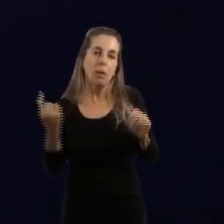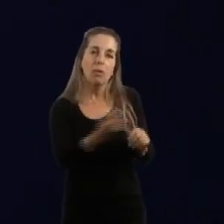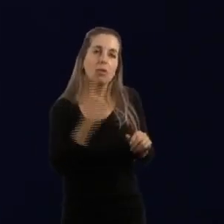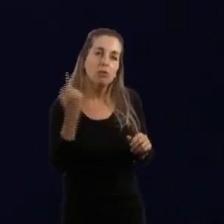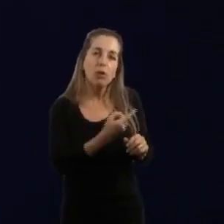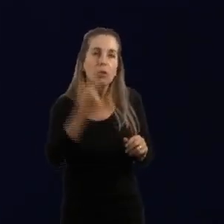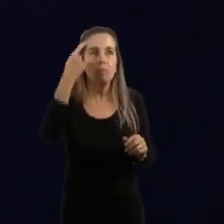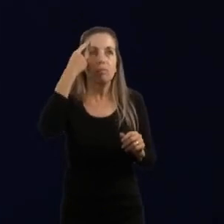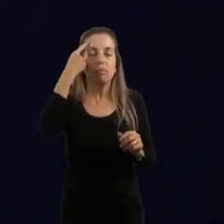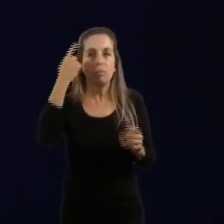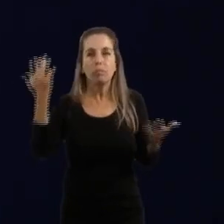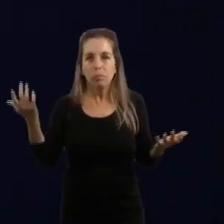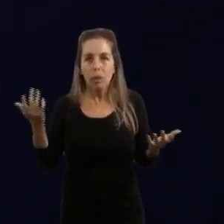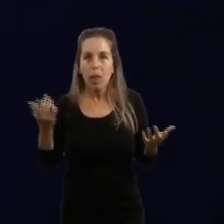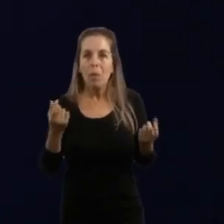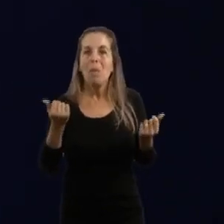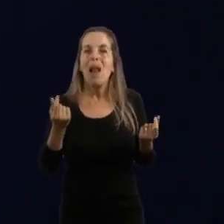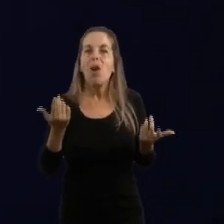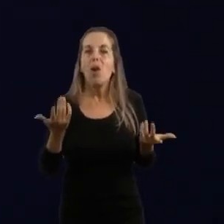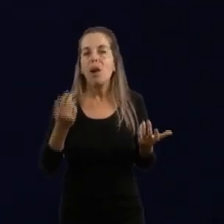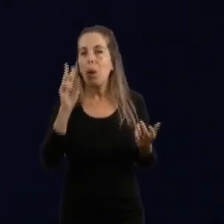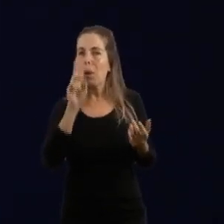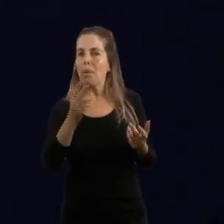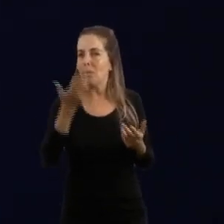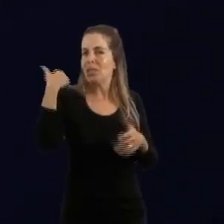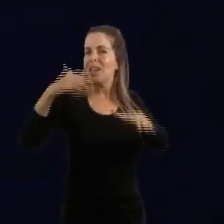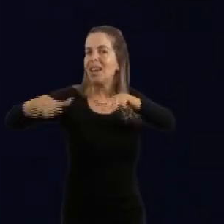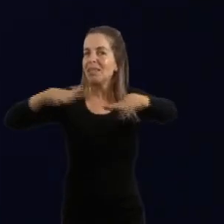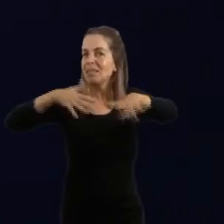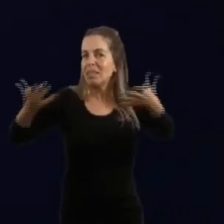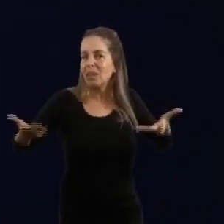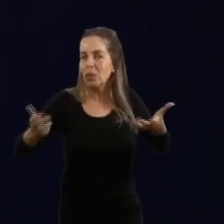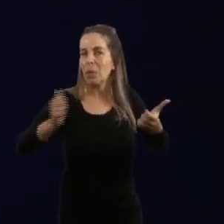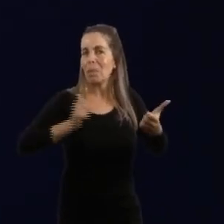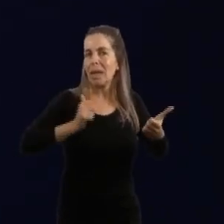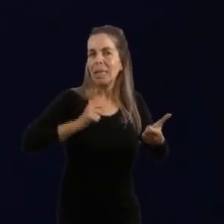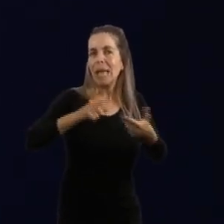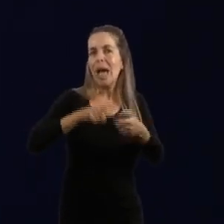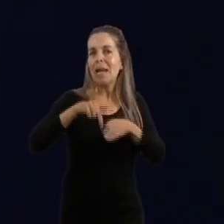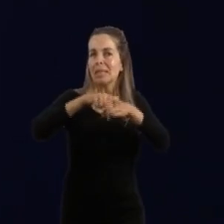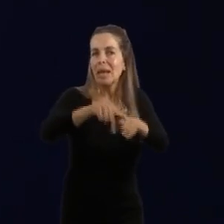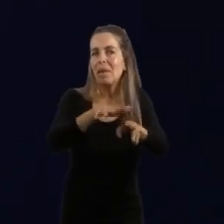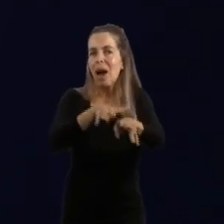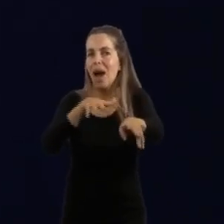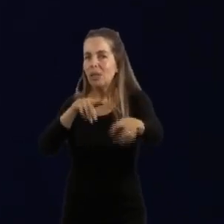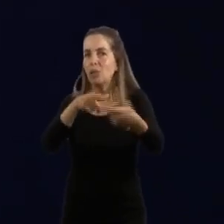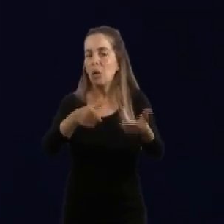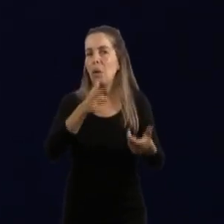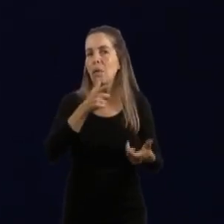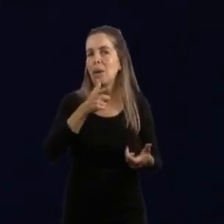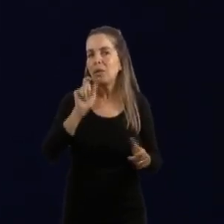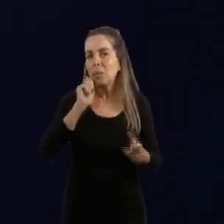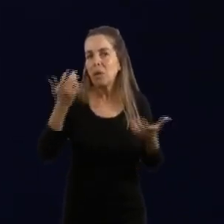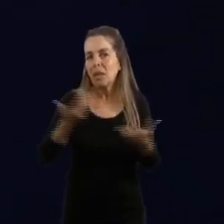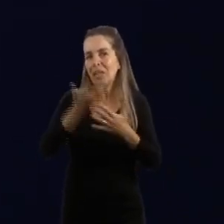valoramos las fuerzas en su máxima expresión. No sé, nos pareció absolutamente